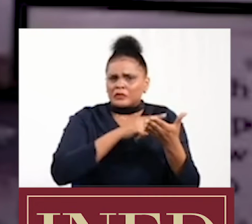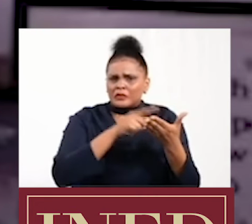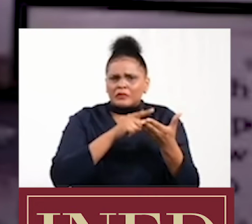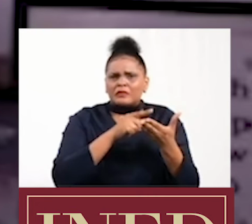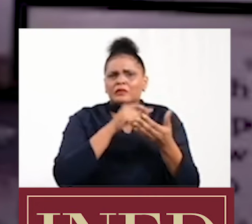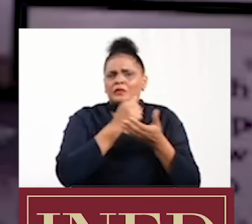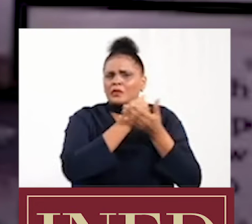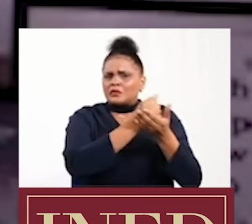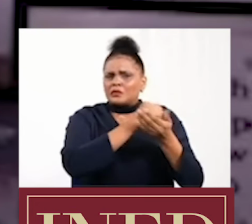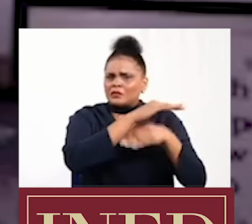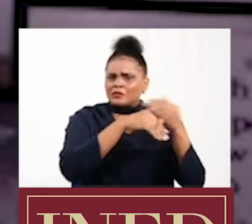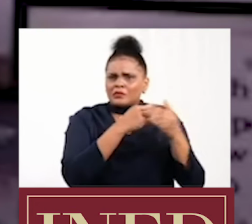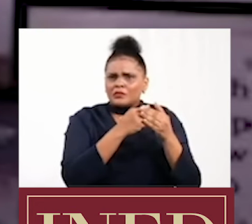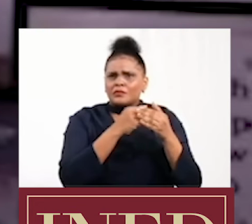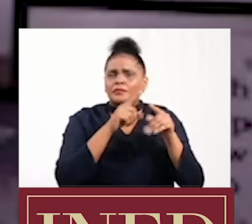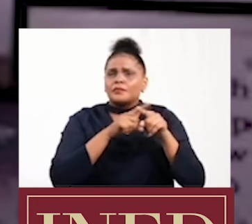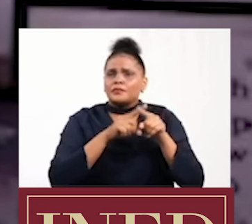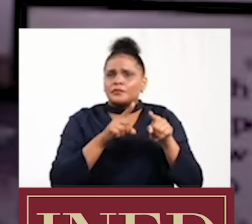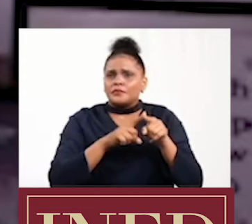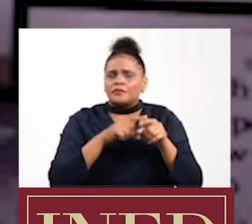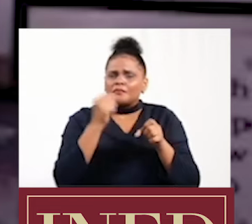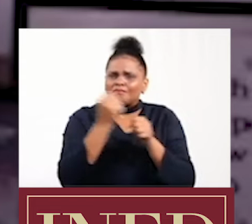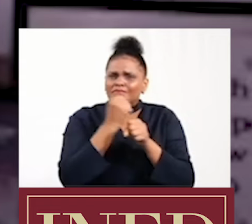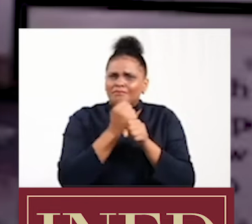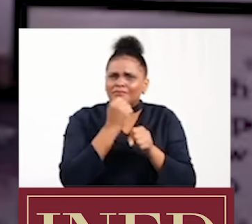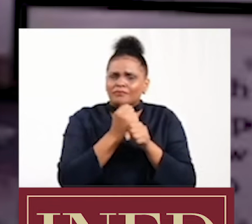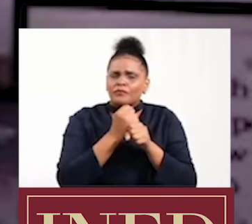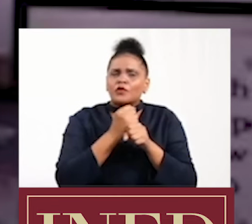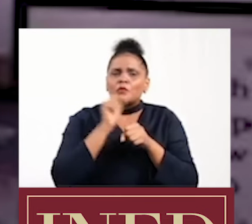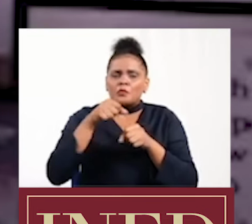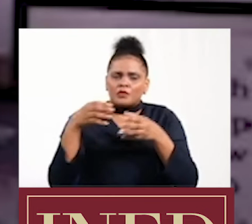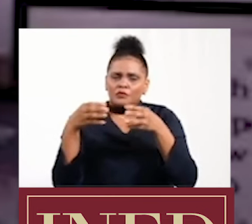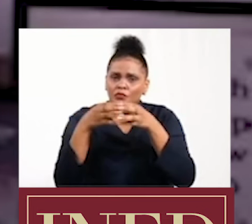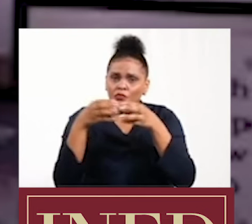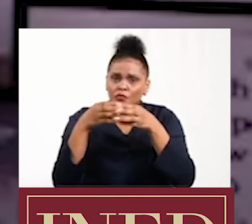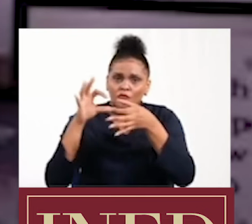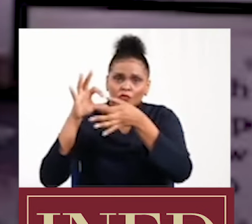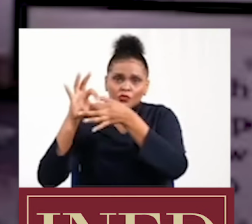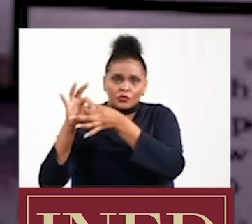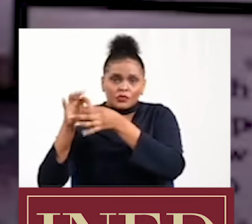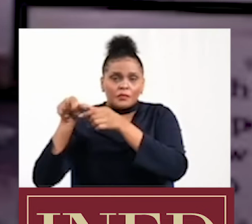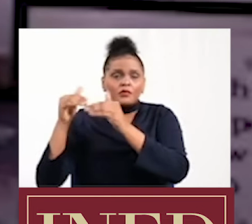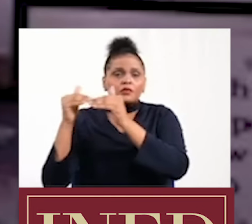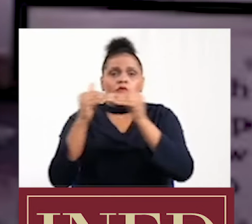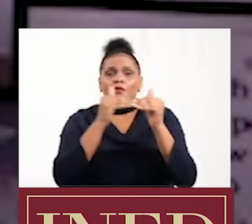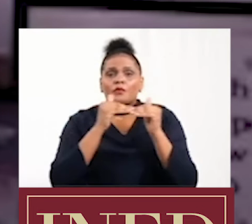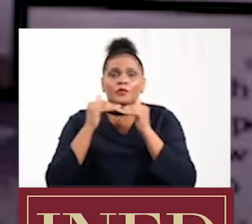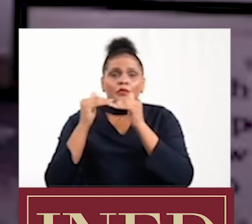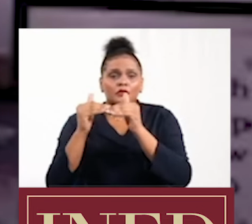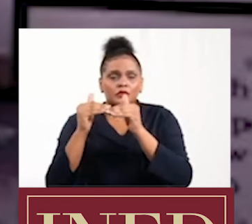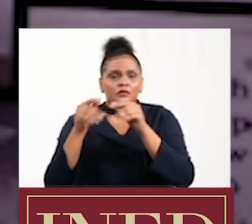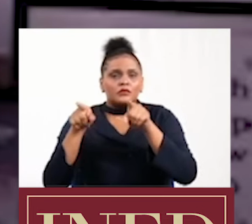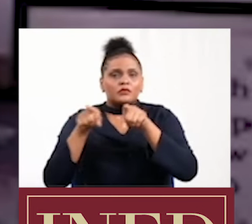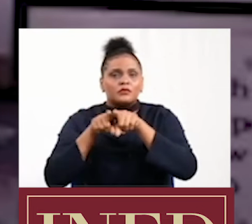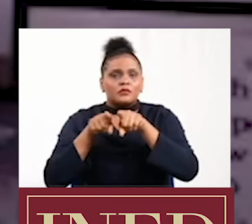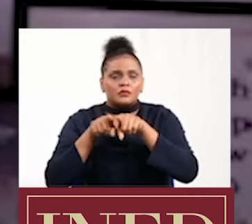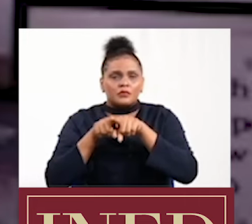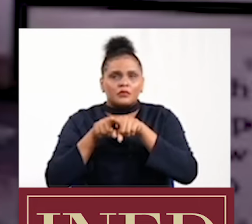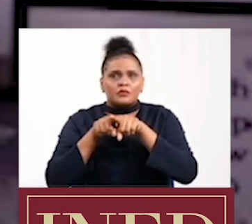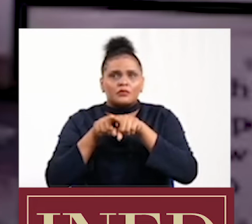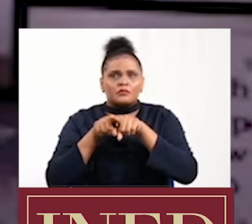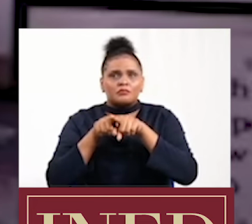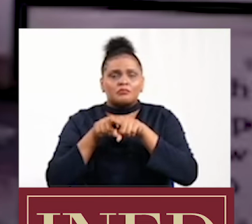entonces trabajemos en ese sentido trabajemos juntos para que la igualdad pueda materializar no sé no